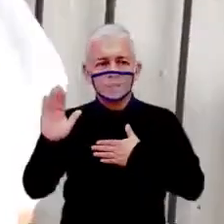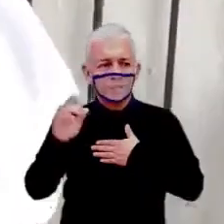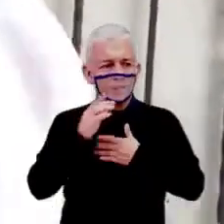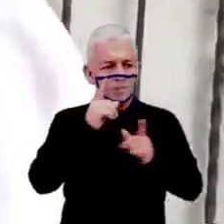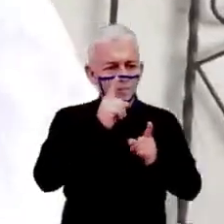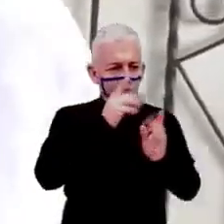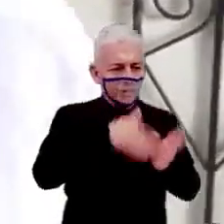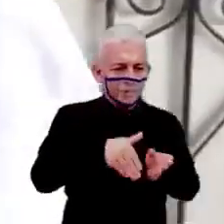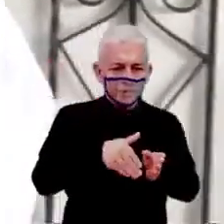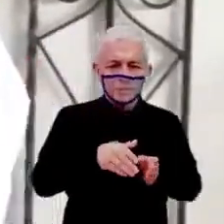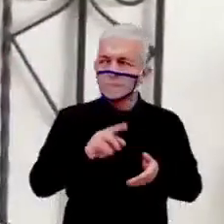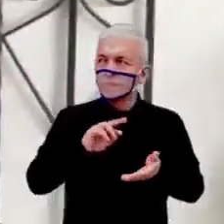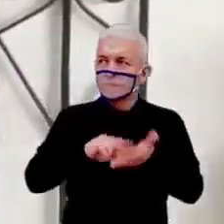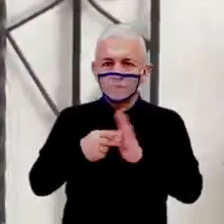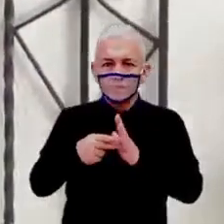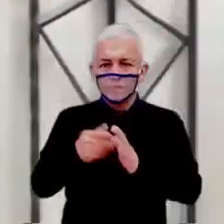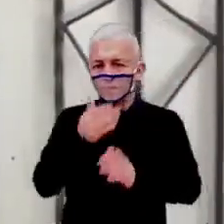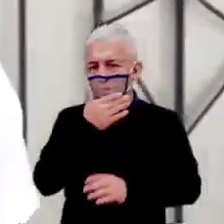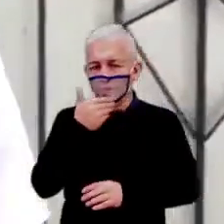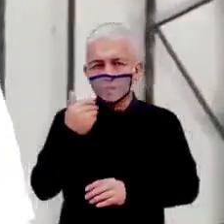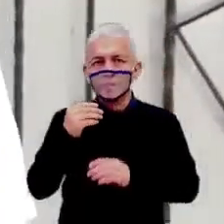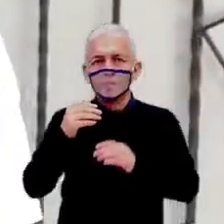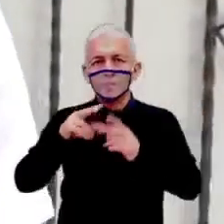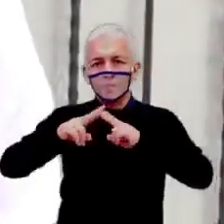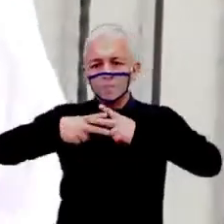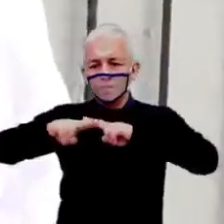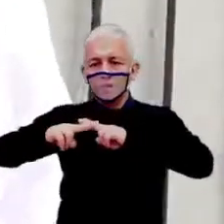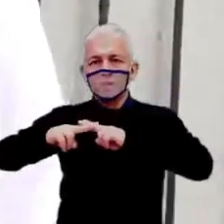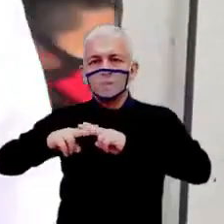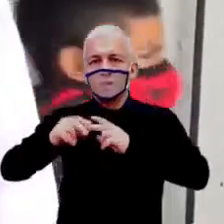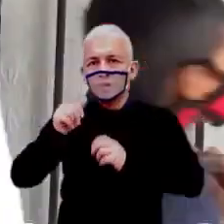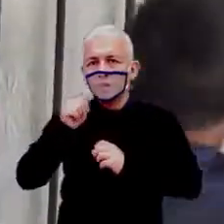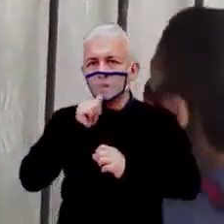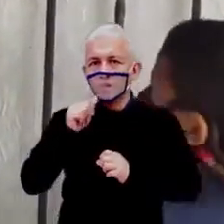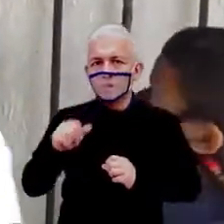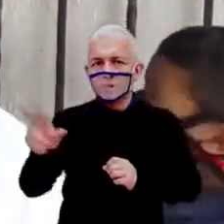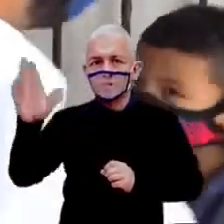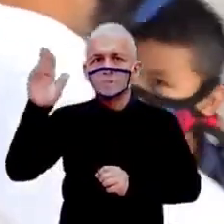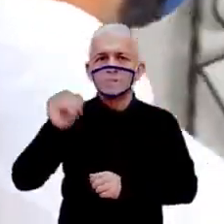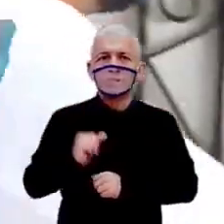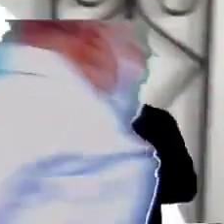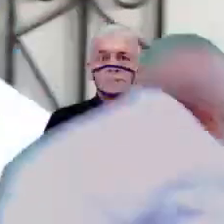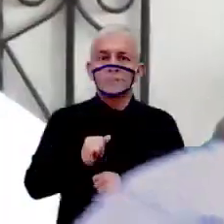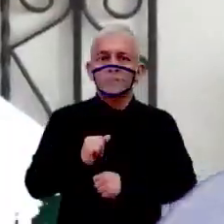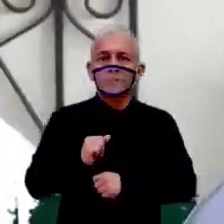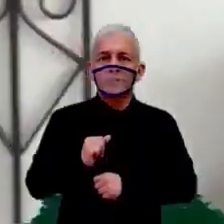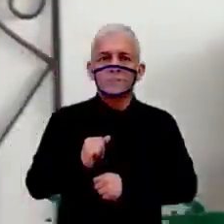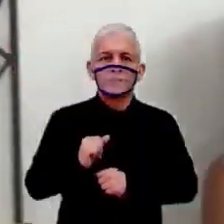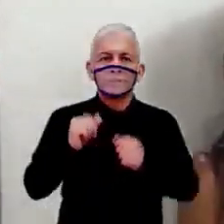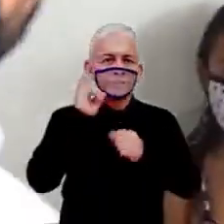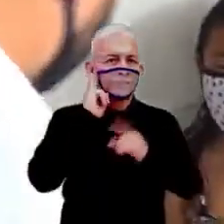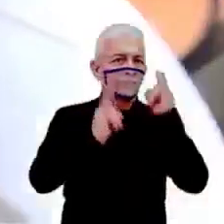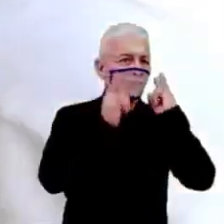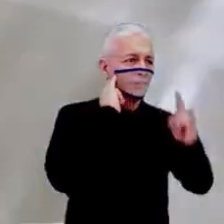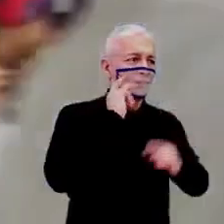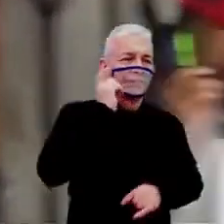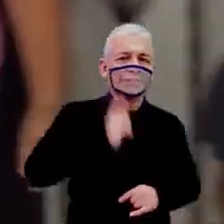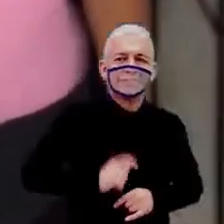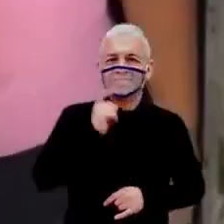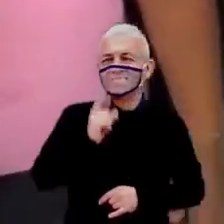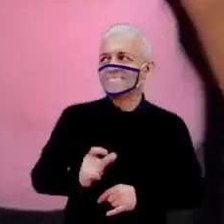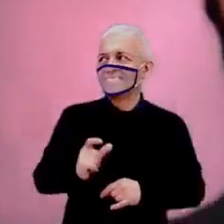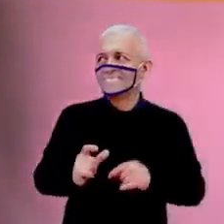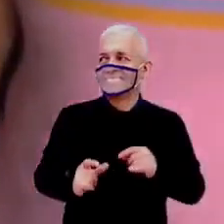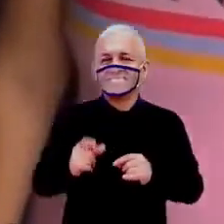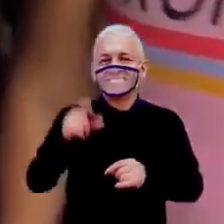terminamos organizando también el mejoramiento de un parque o de un arroyo, porque cuando estamos en la calle y escuchamos a la gente, nos damos cuenta